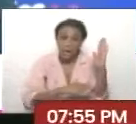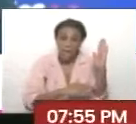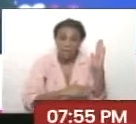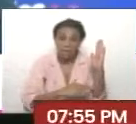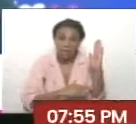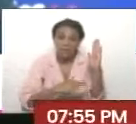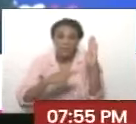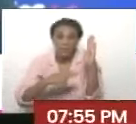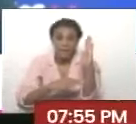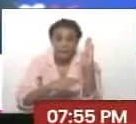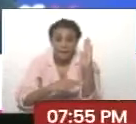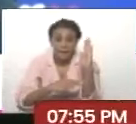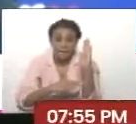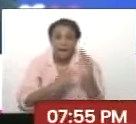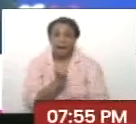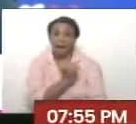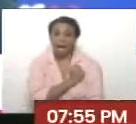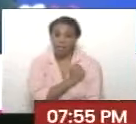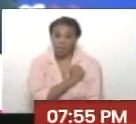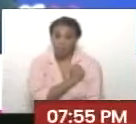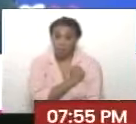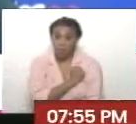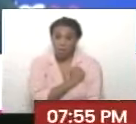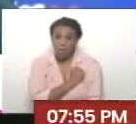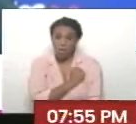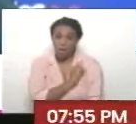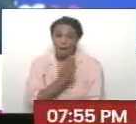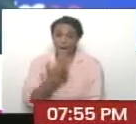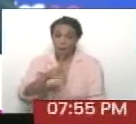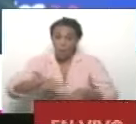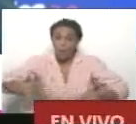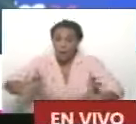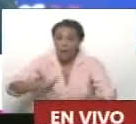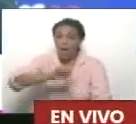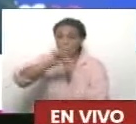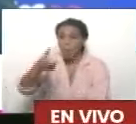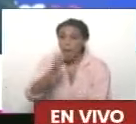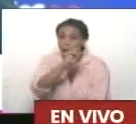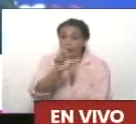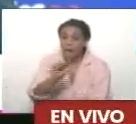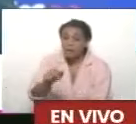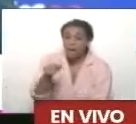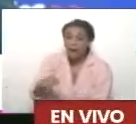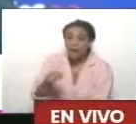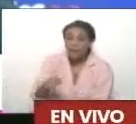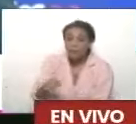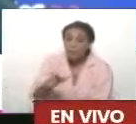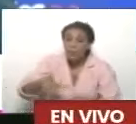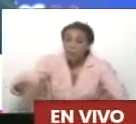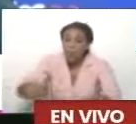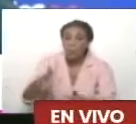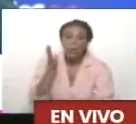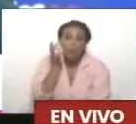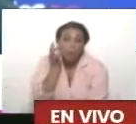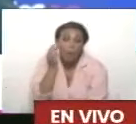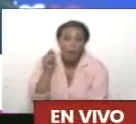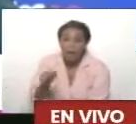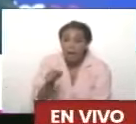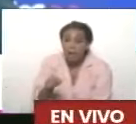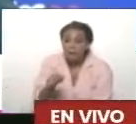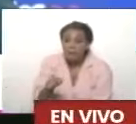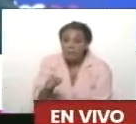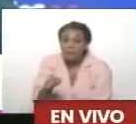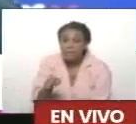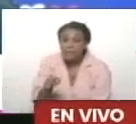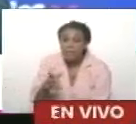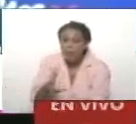en una iglesia católica de Gaza, estaban unas mujeres